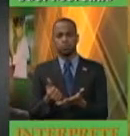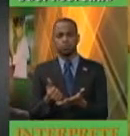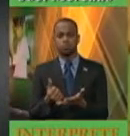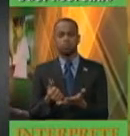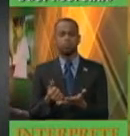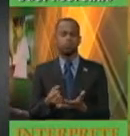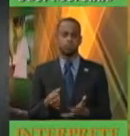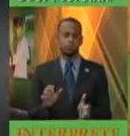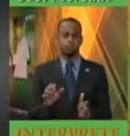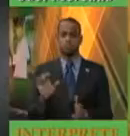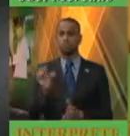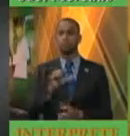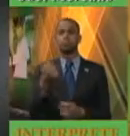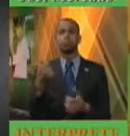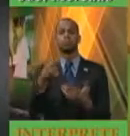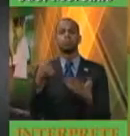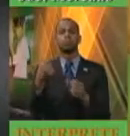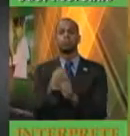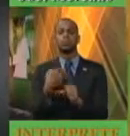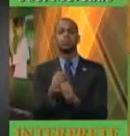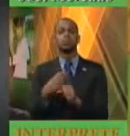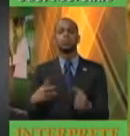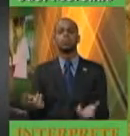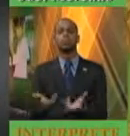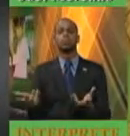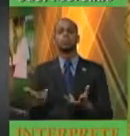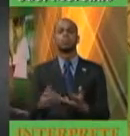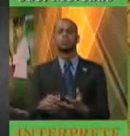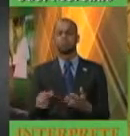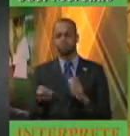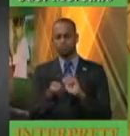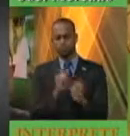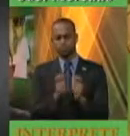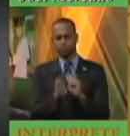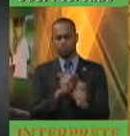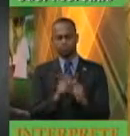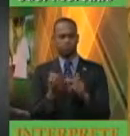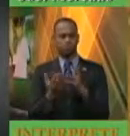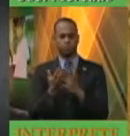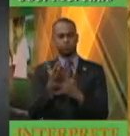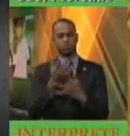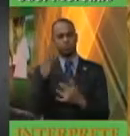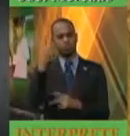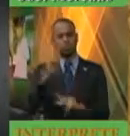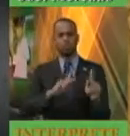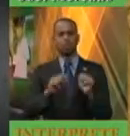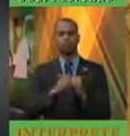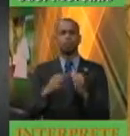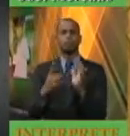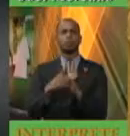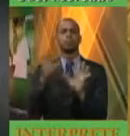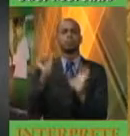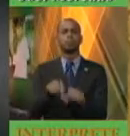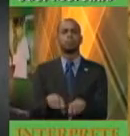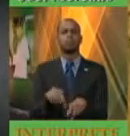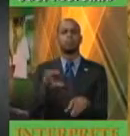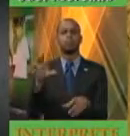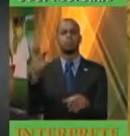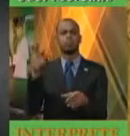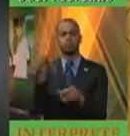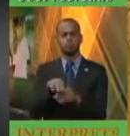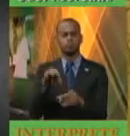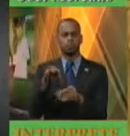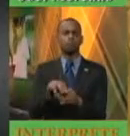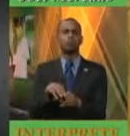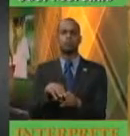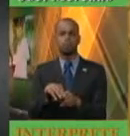otra parte, que es lo de la adecuación, o sea, la accesibilidad para que las personas con discapacidad pudieran ejercer su voto